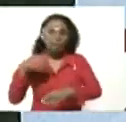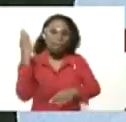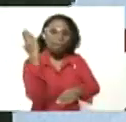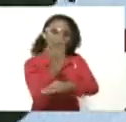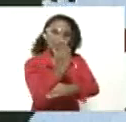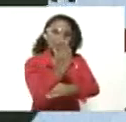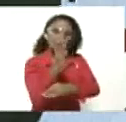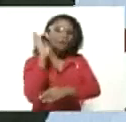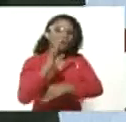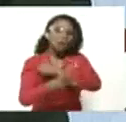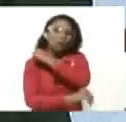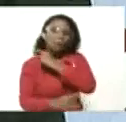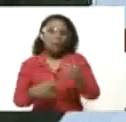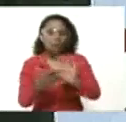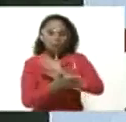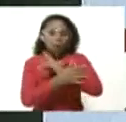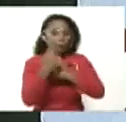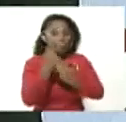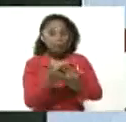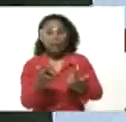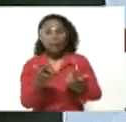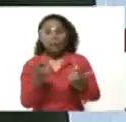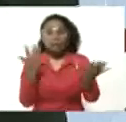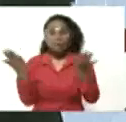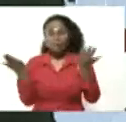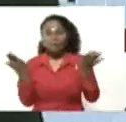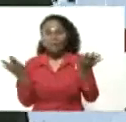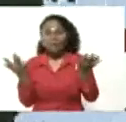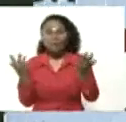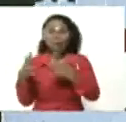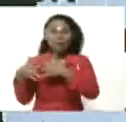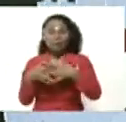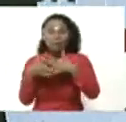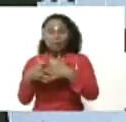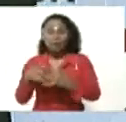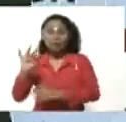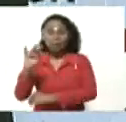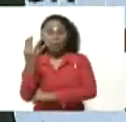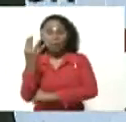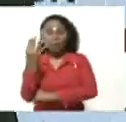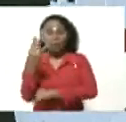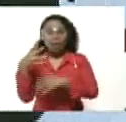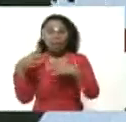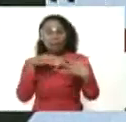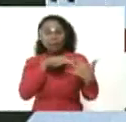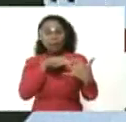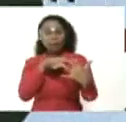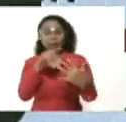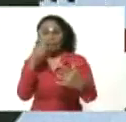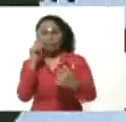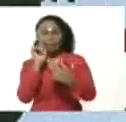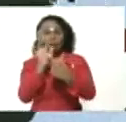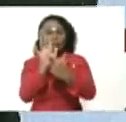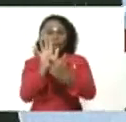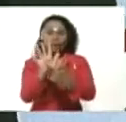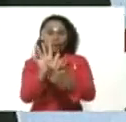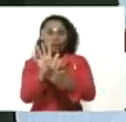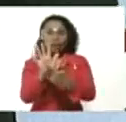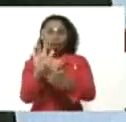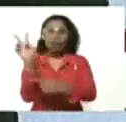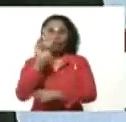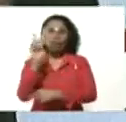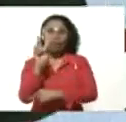medir. Estas operaciones de Estados Unidos, estas guerras, la cuarta señala directamente a Venezuela y